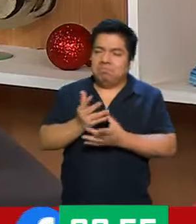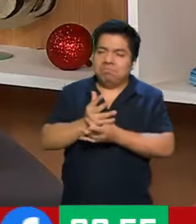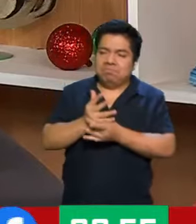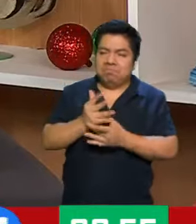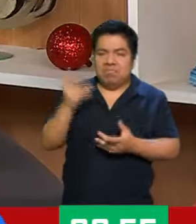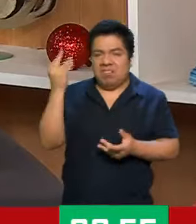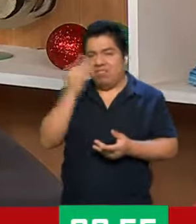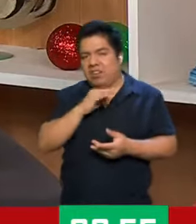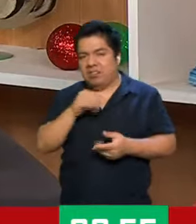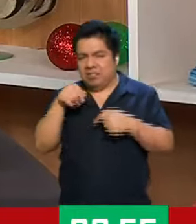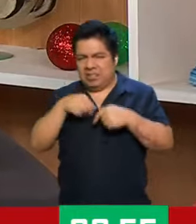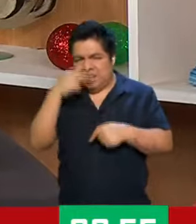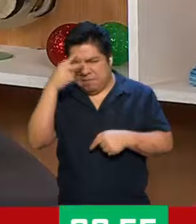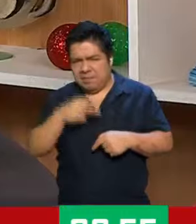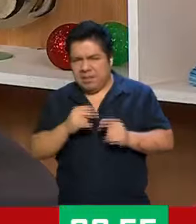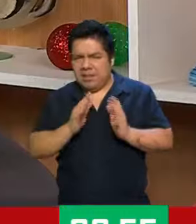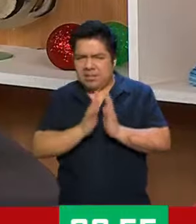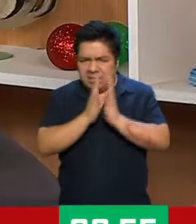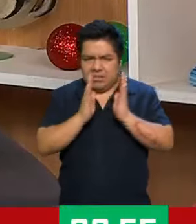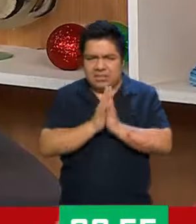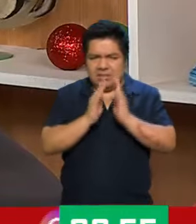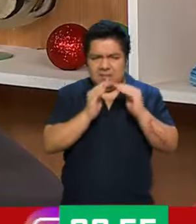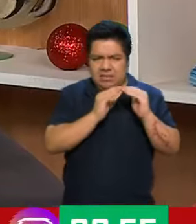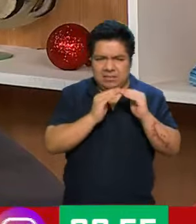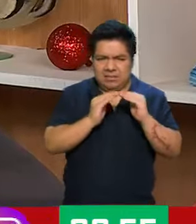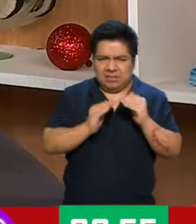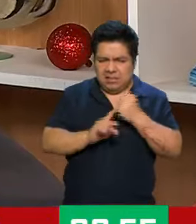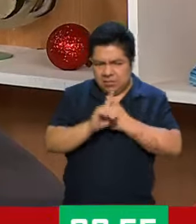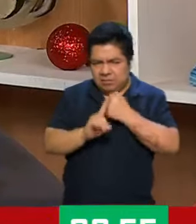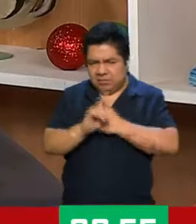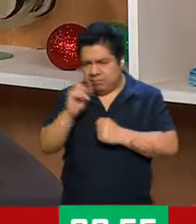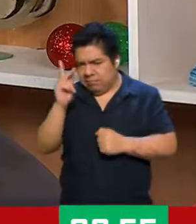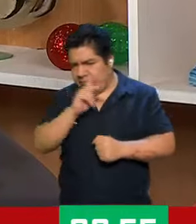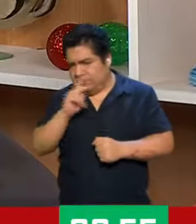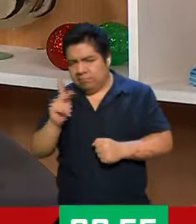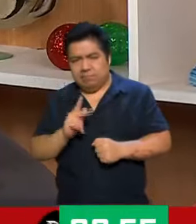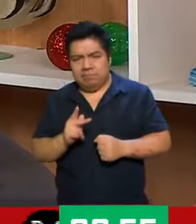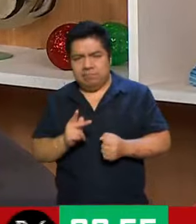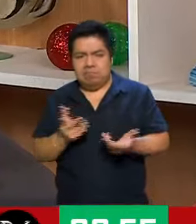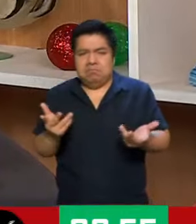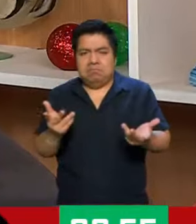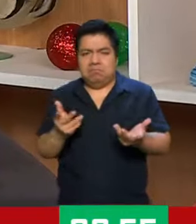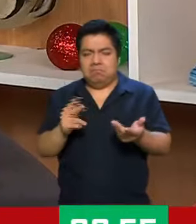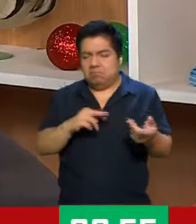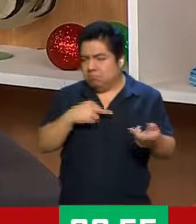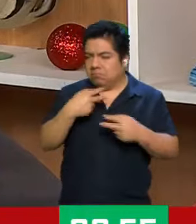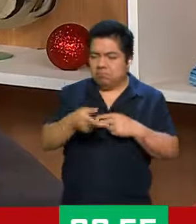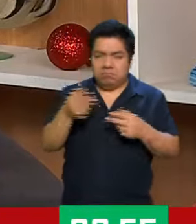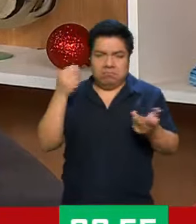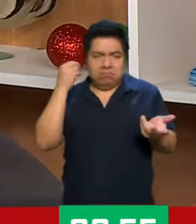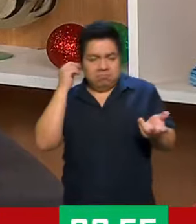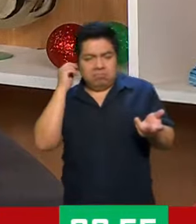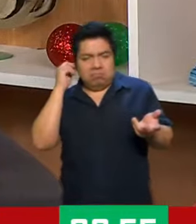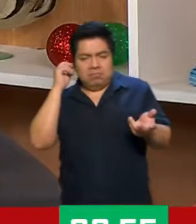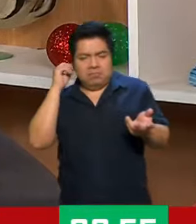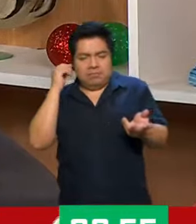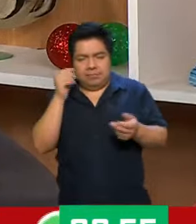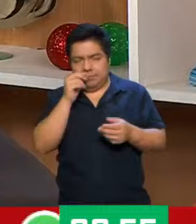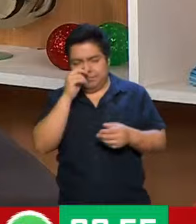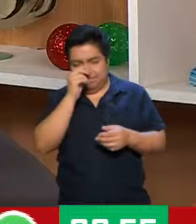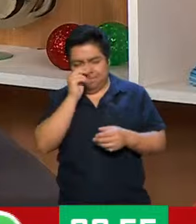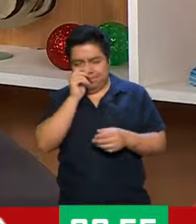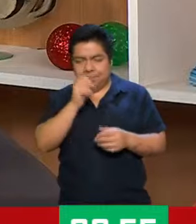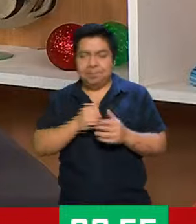México en riesgo la democracia? ¿Qué? ¿Está en riesgo el Estado de Derecho o todo lo contrario? Pero al final